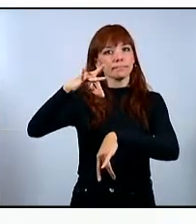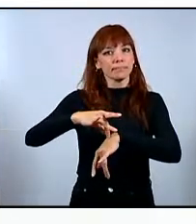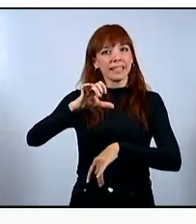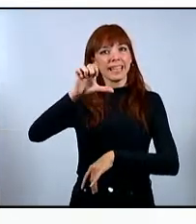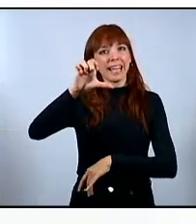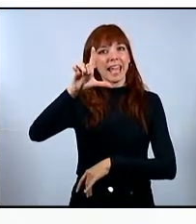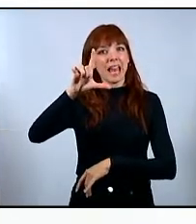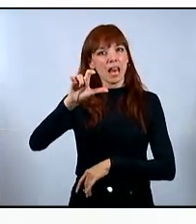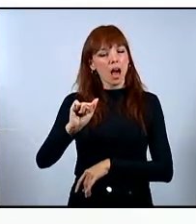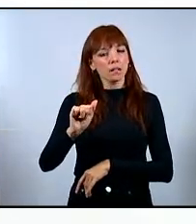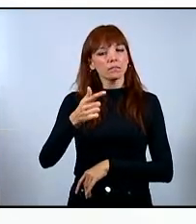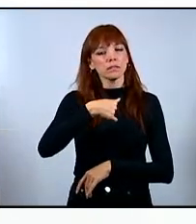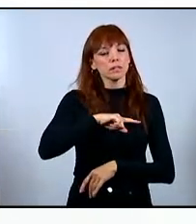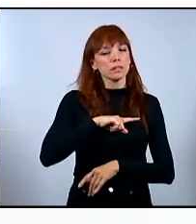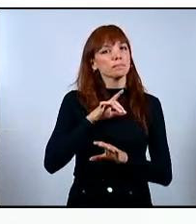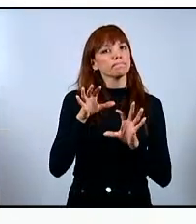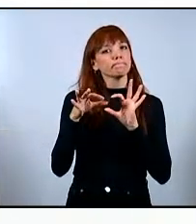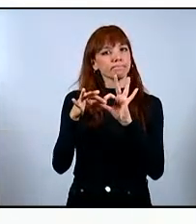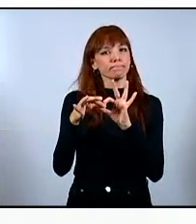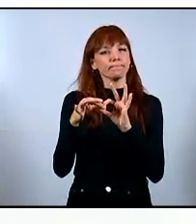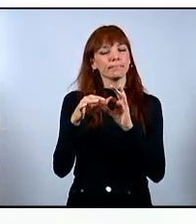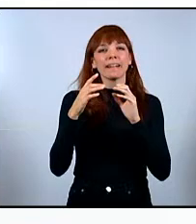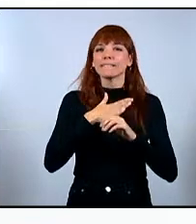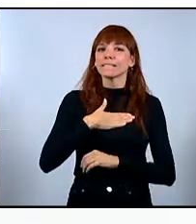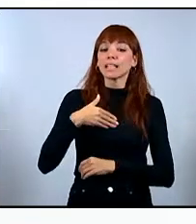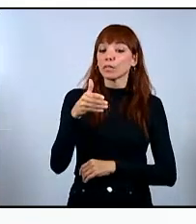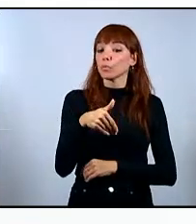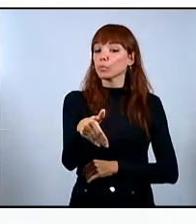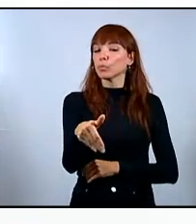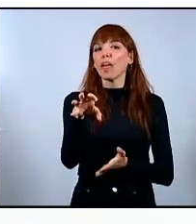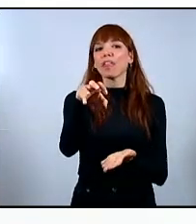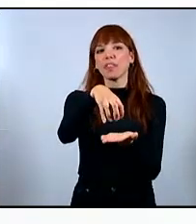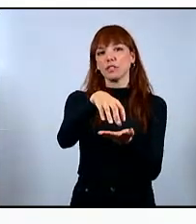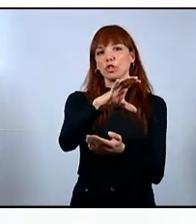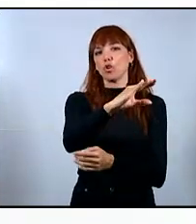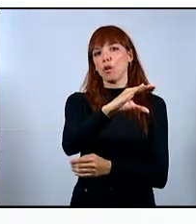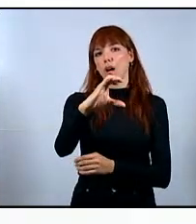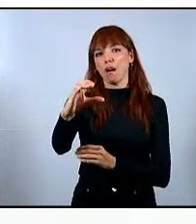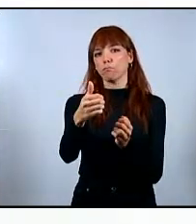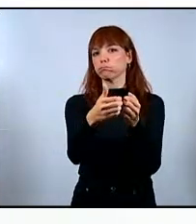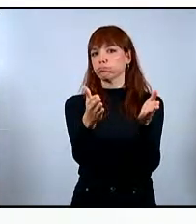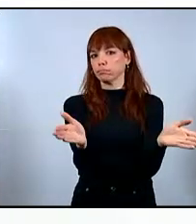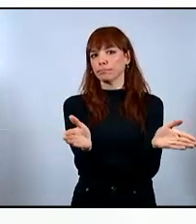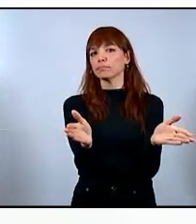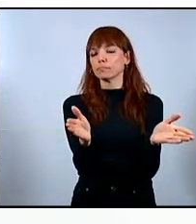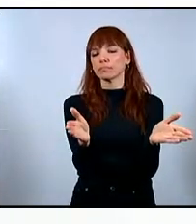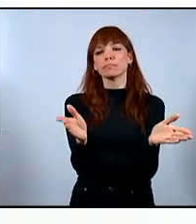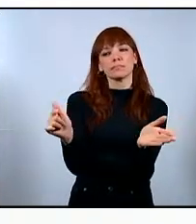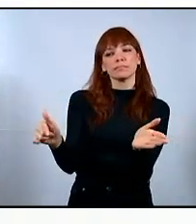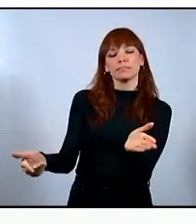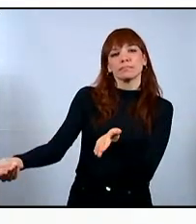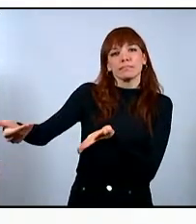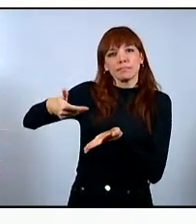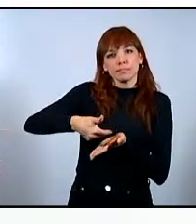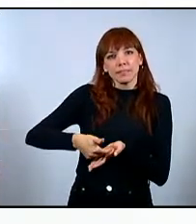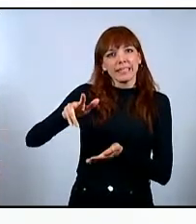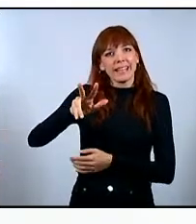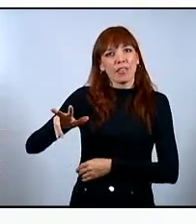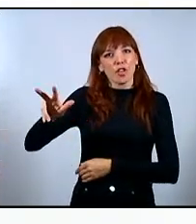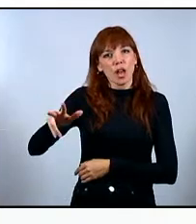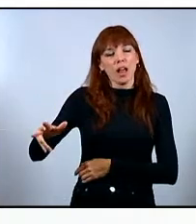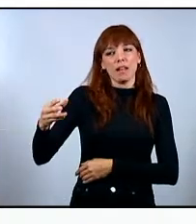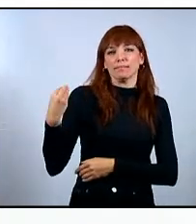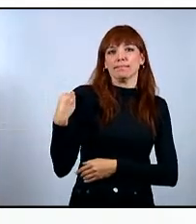necesarias para habilitar un centro en Cáceres que cumpla con las necesidades que plantea el Consorcio Nacional con entidades de